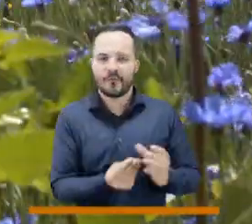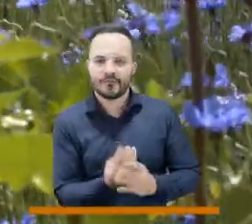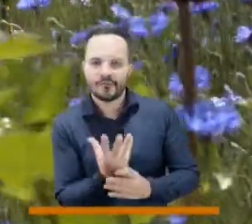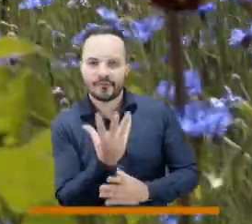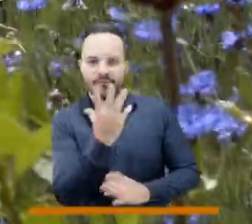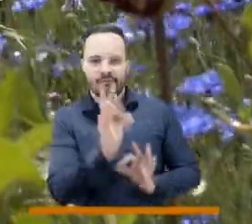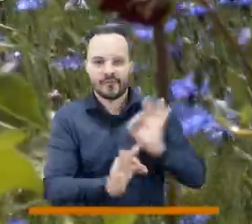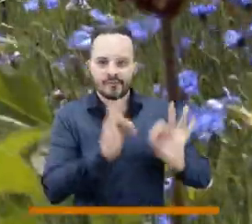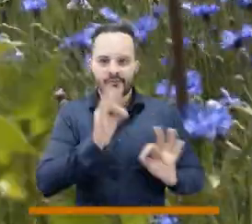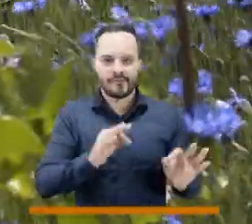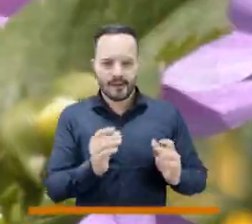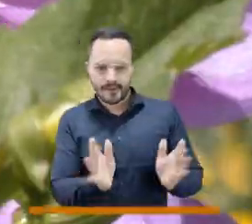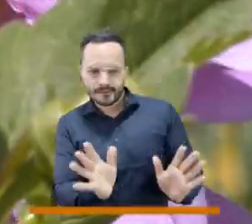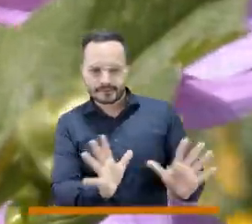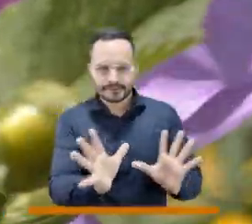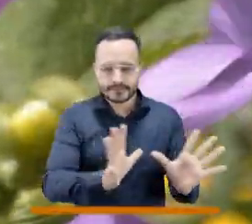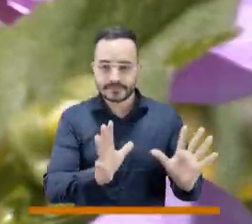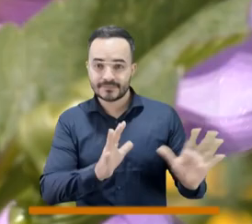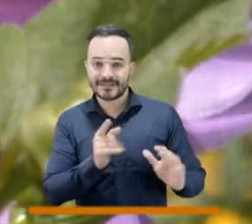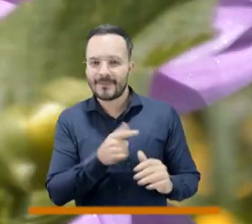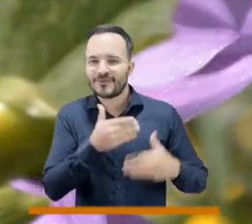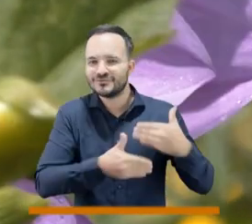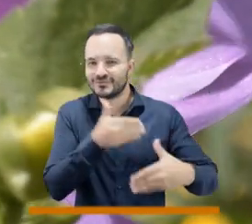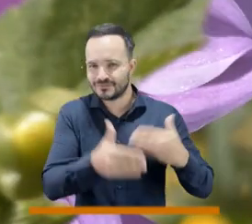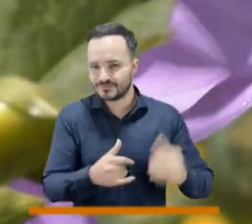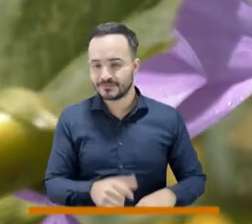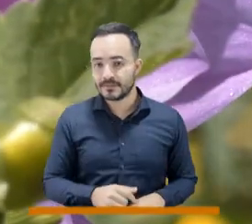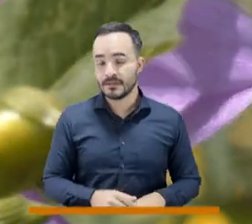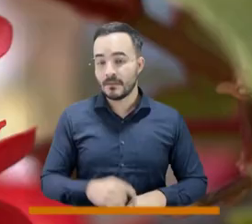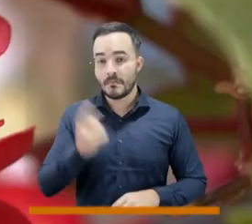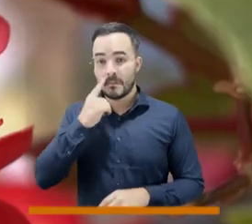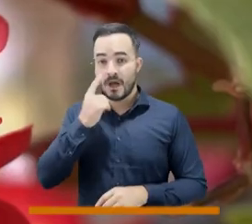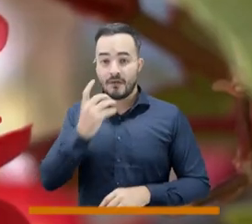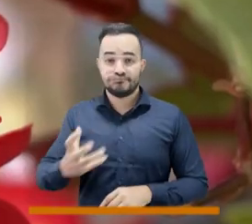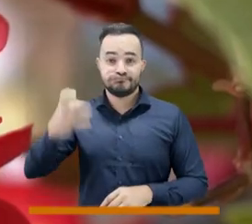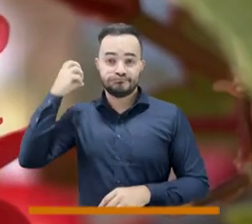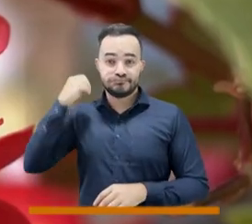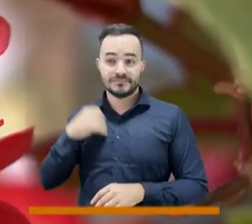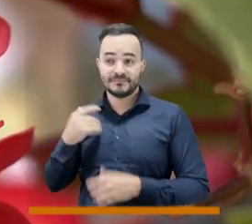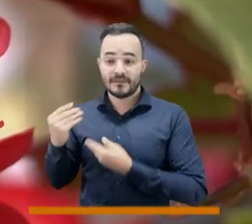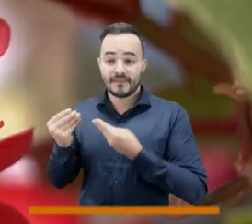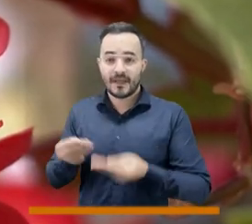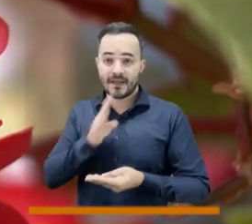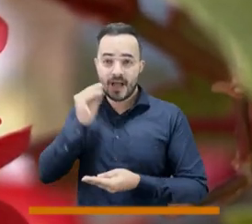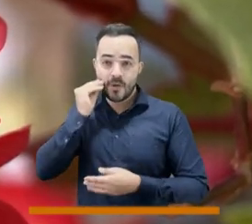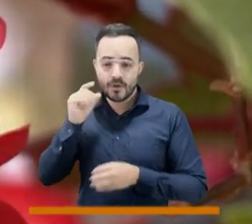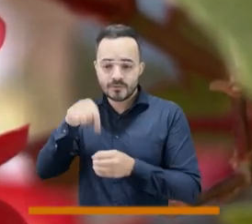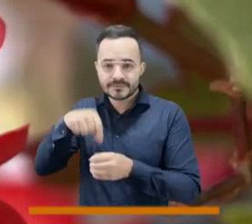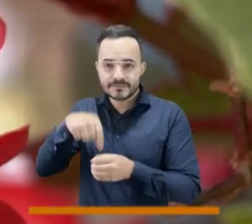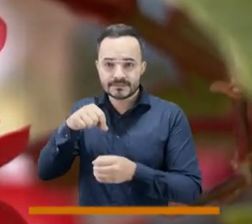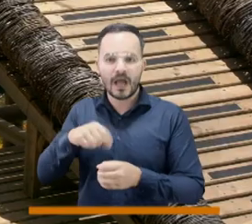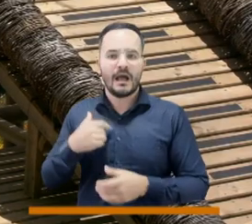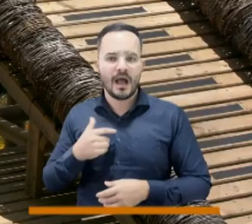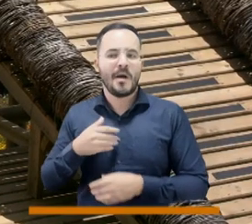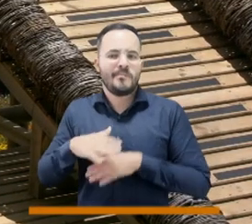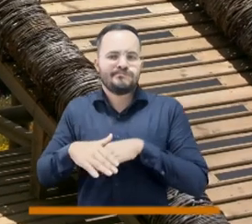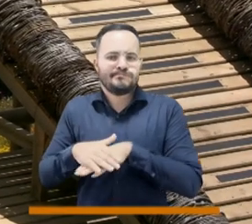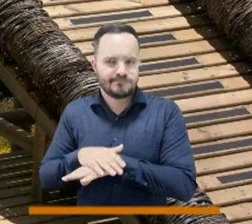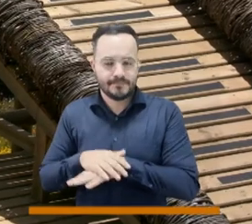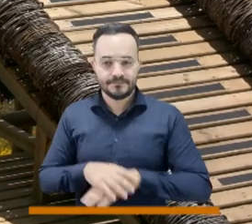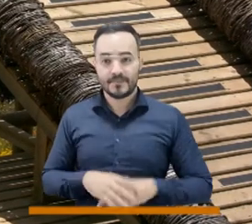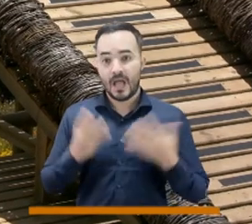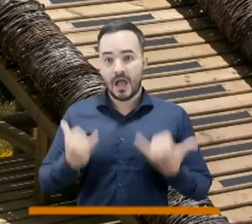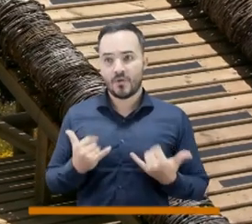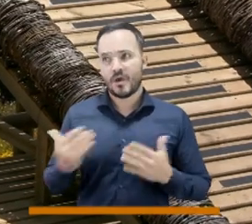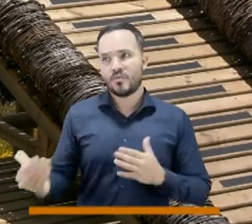que sembramos para la elaboración de la silleta. Y son semillas que mi papá conserva desde los abuelos. Y este año contamos con una nueva